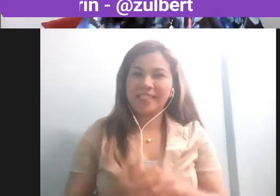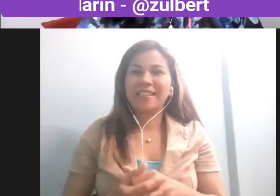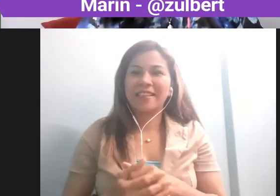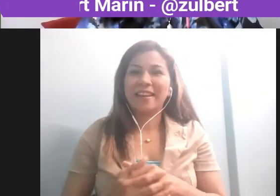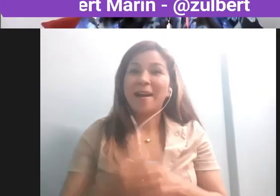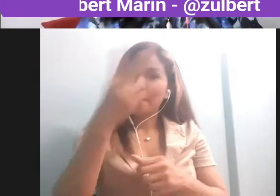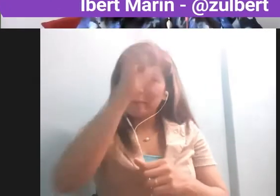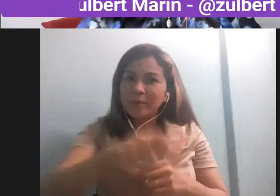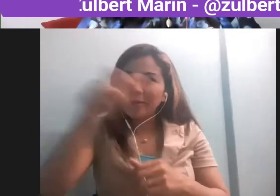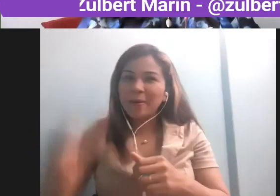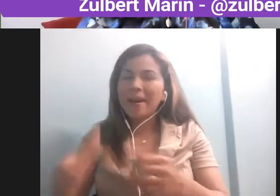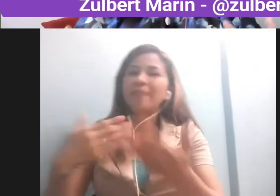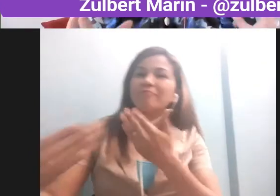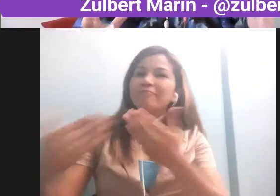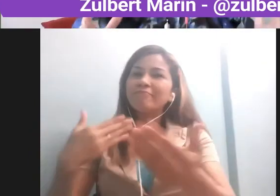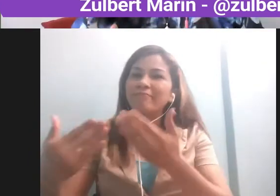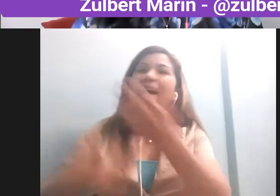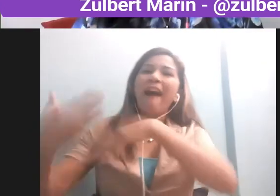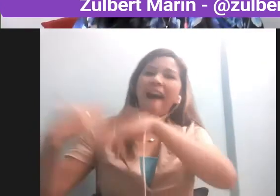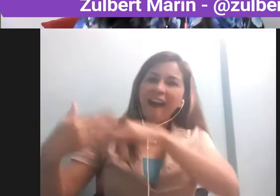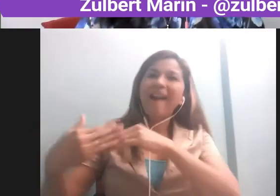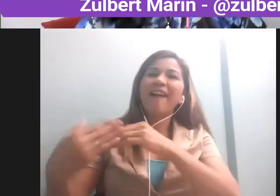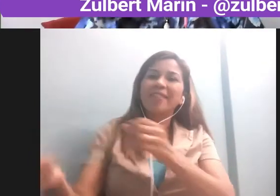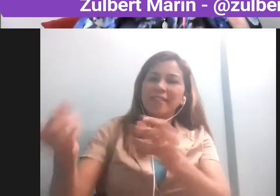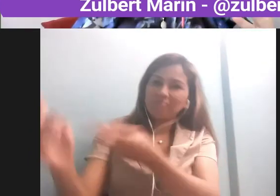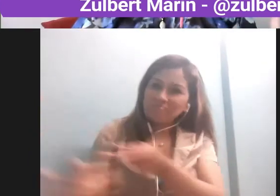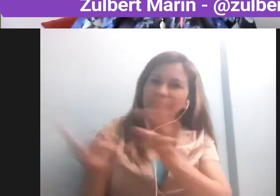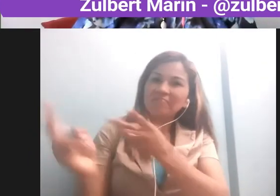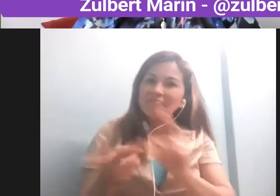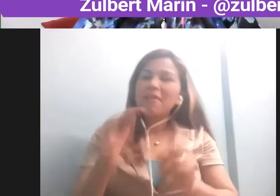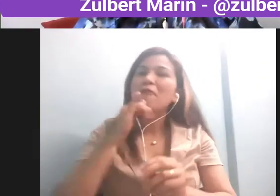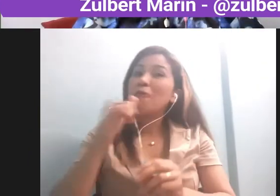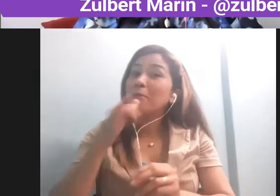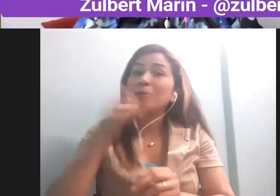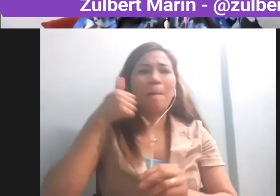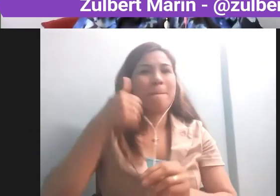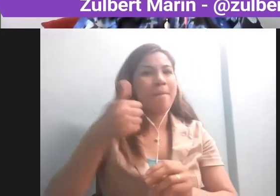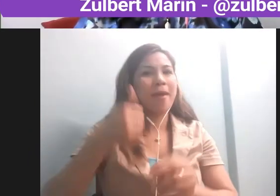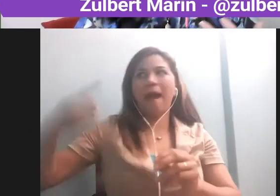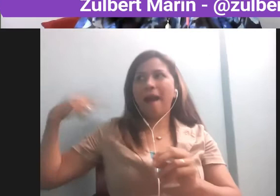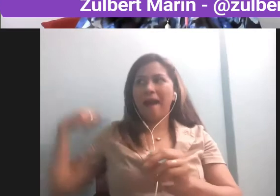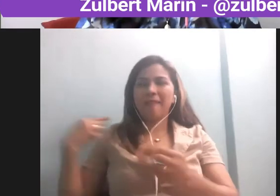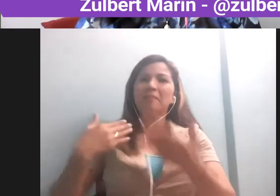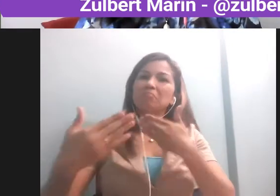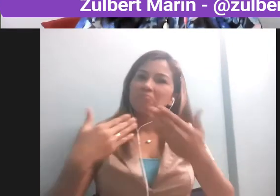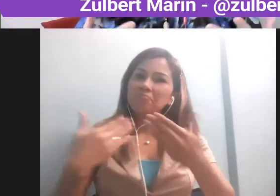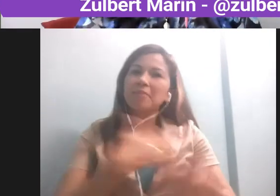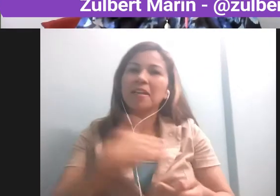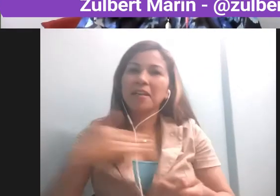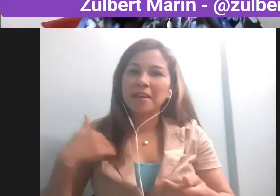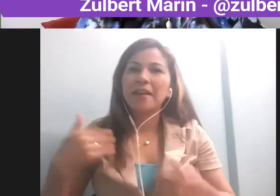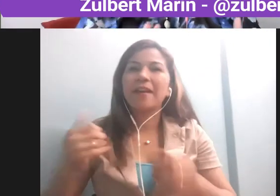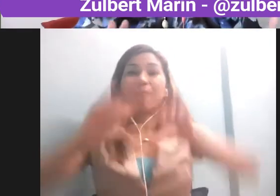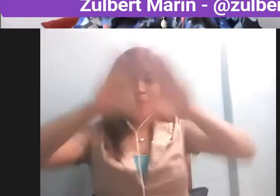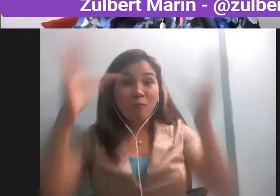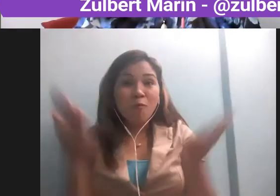han participado en el canal y que nos han traído mucha valiosa información. Hace varios días comentaba que para que en el mundo de verdad haya inclusión